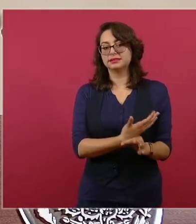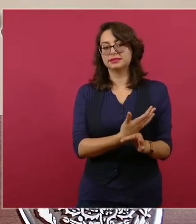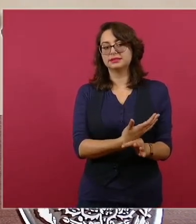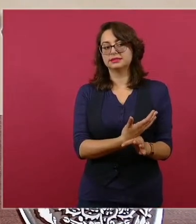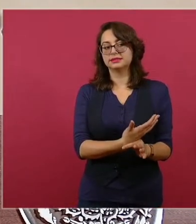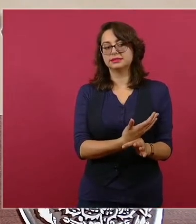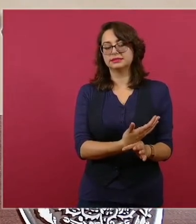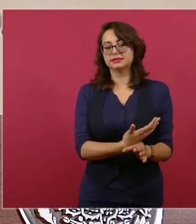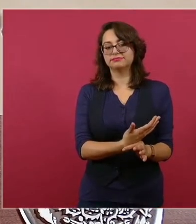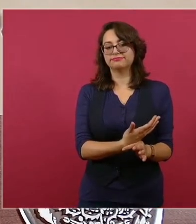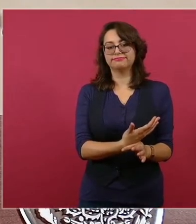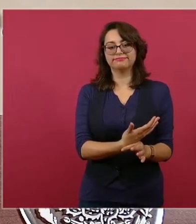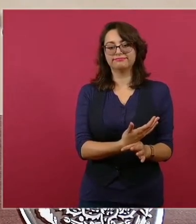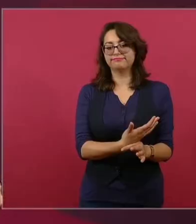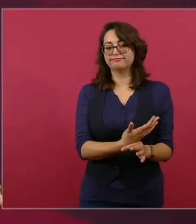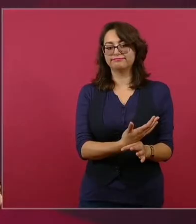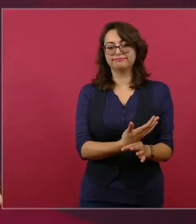Y